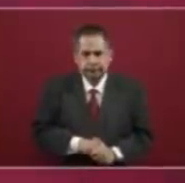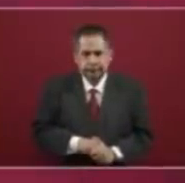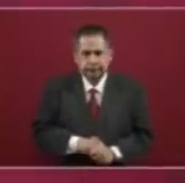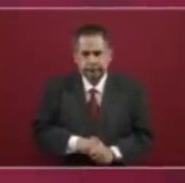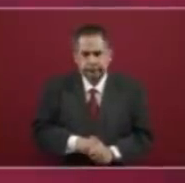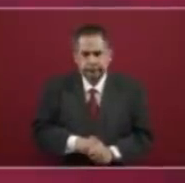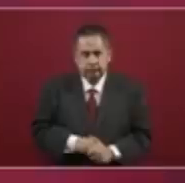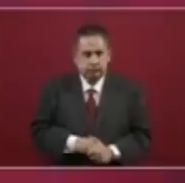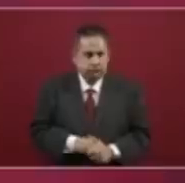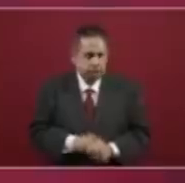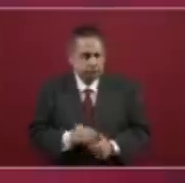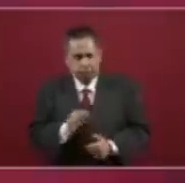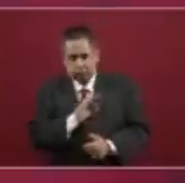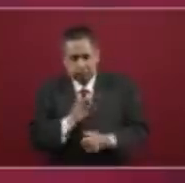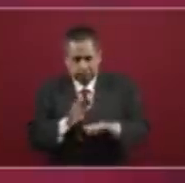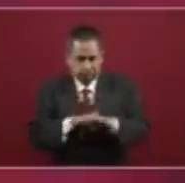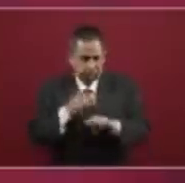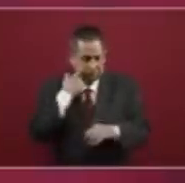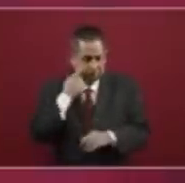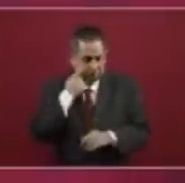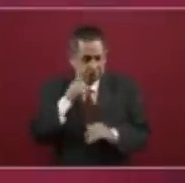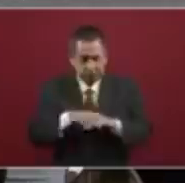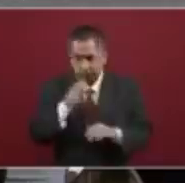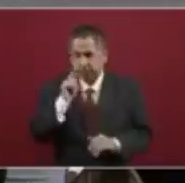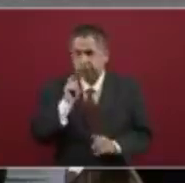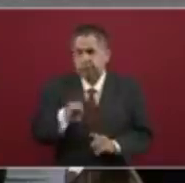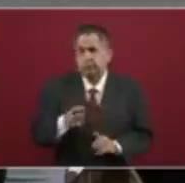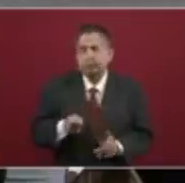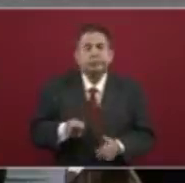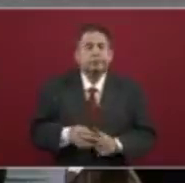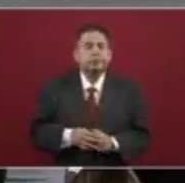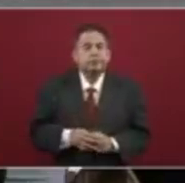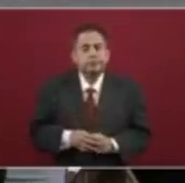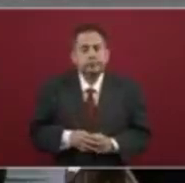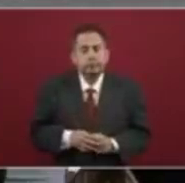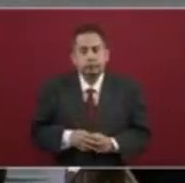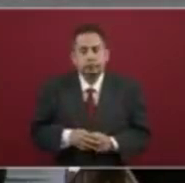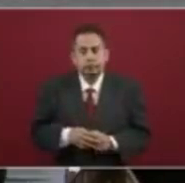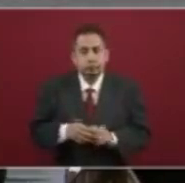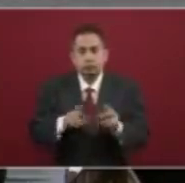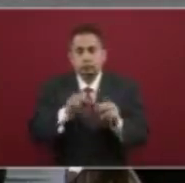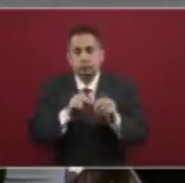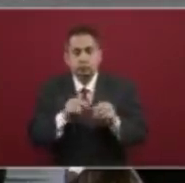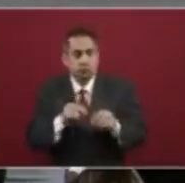Que por lo general también no están en la Yesca